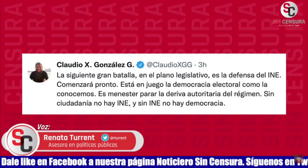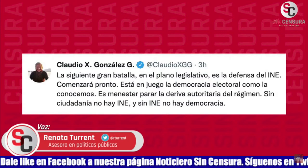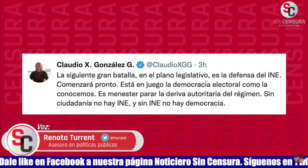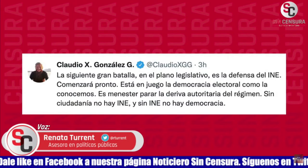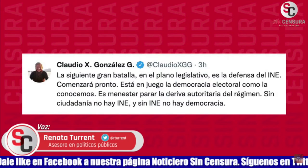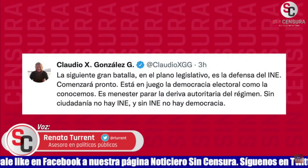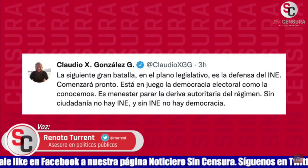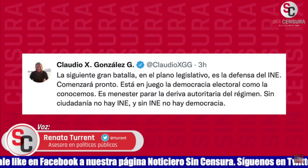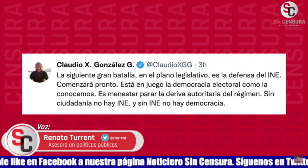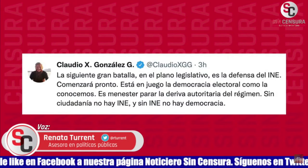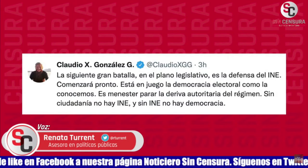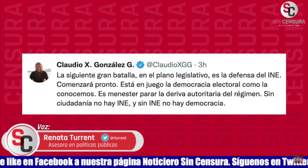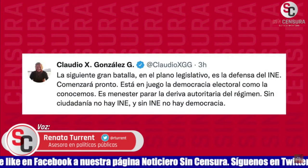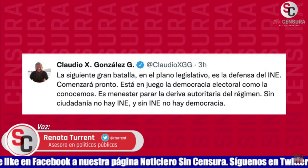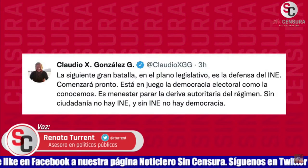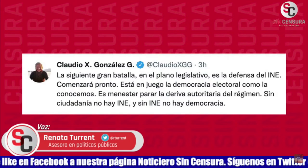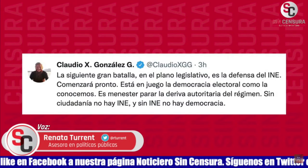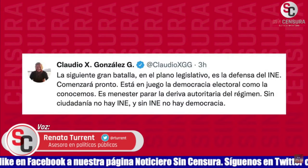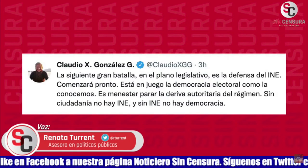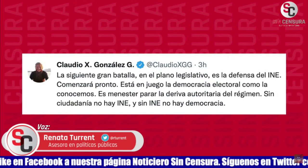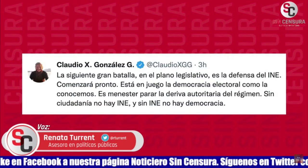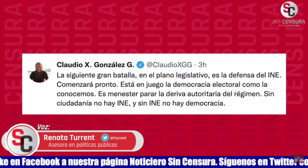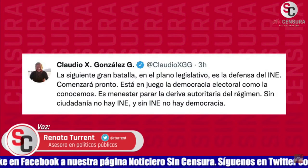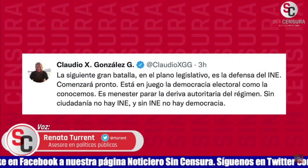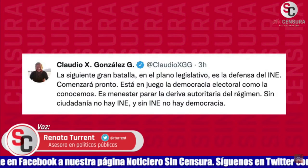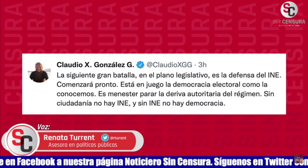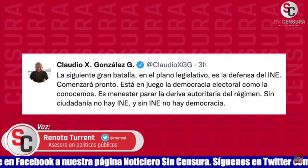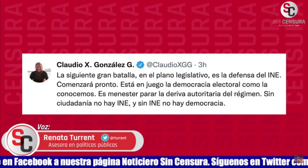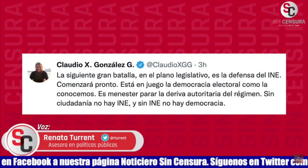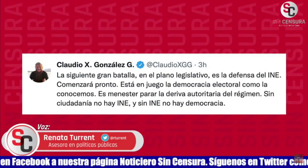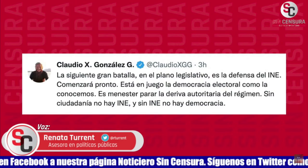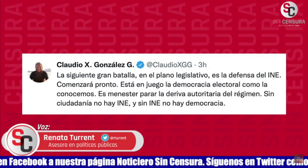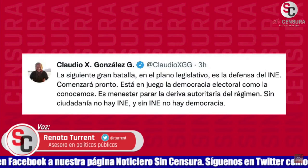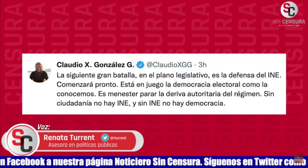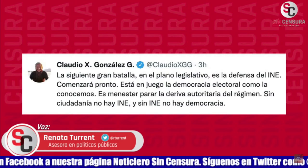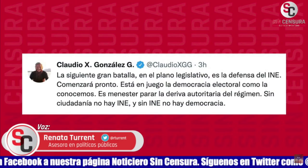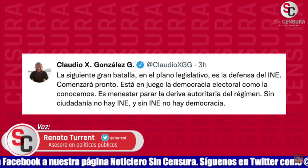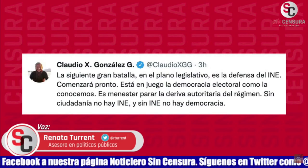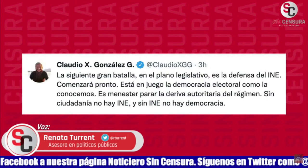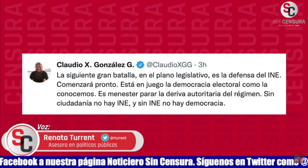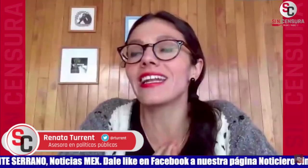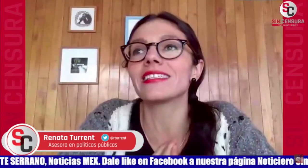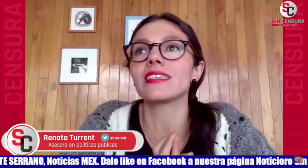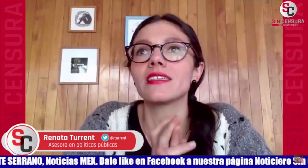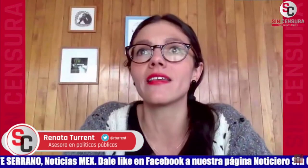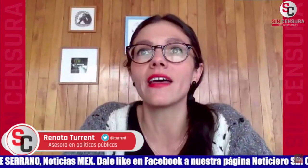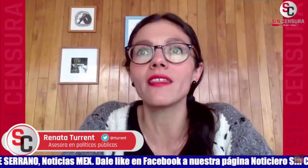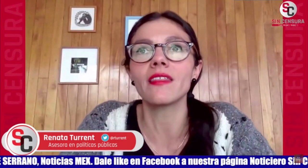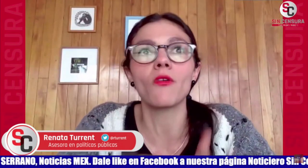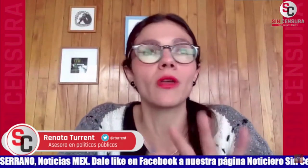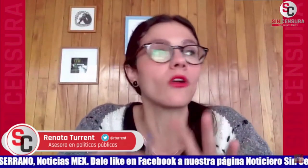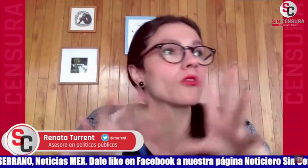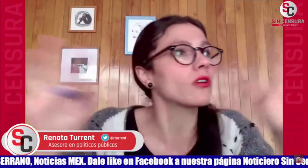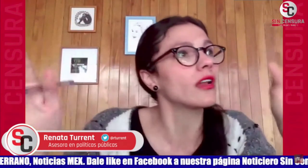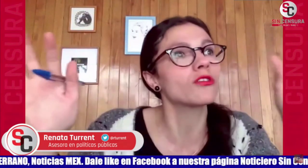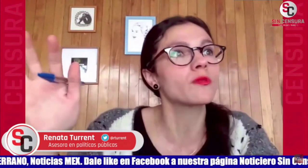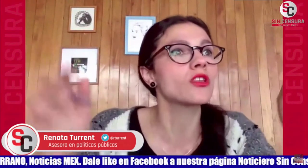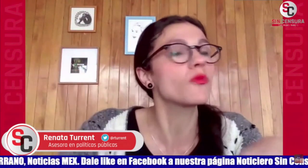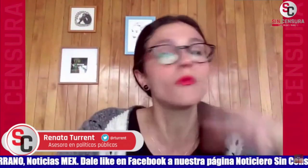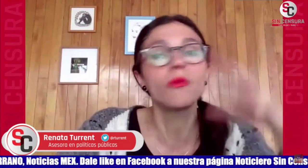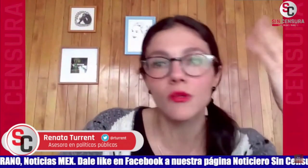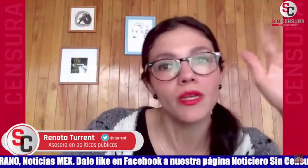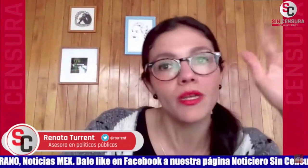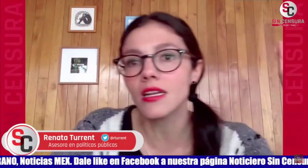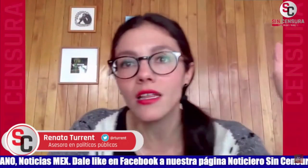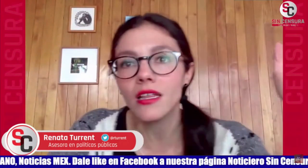cómo se atreven a salir a decir consignas que no se sostienen y ni siquiera tienen la necesidad, dado que controlan los medios